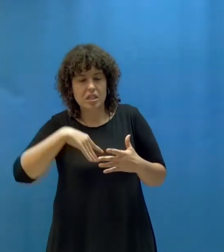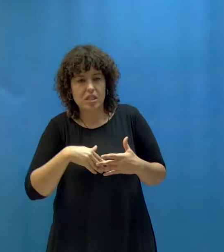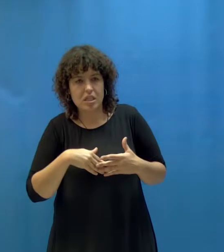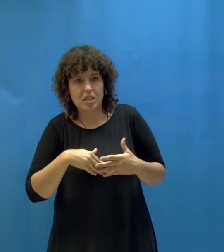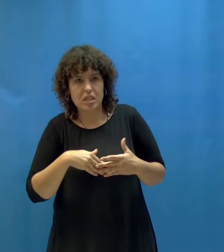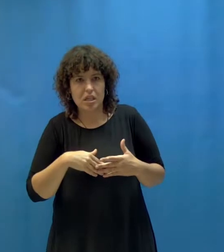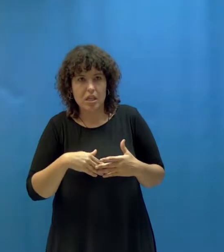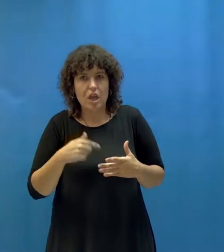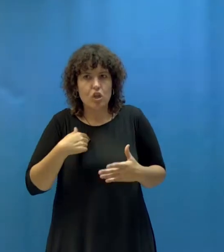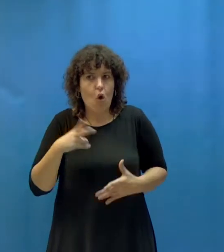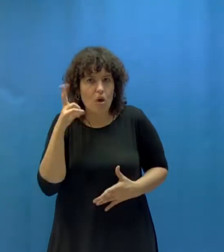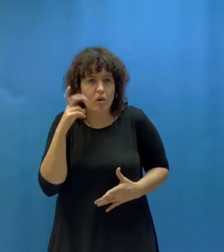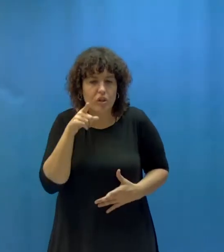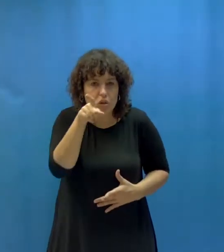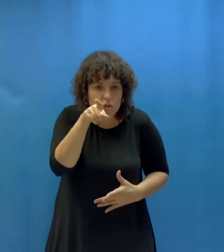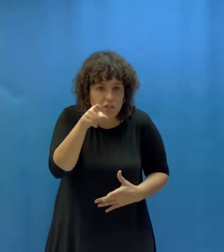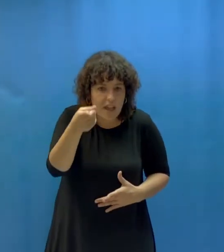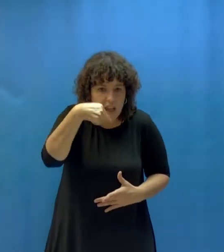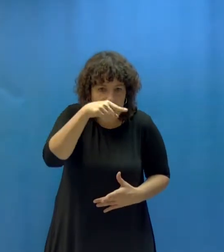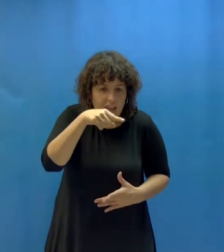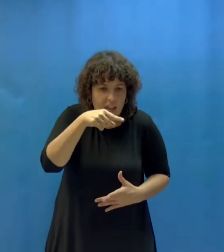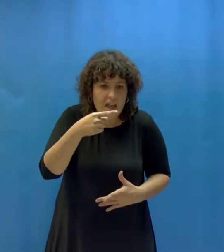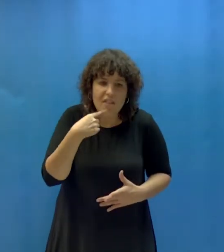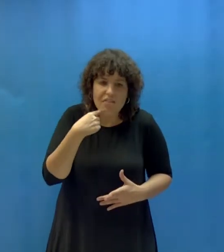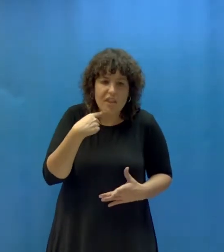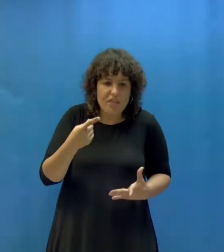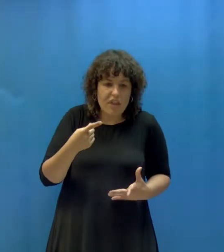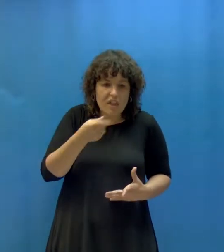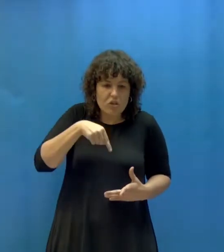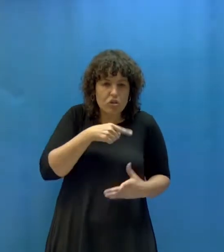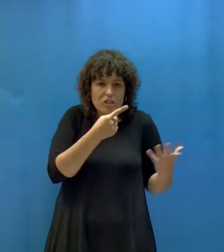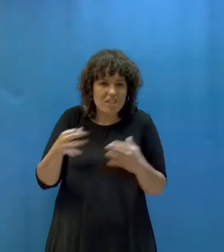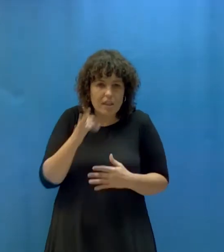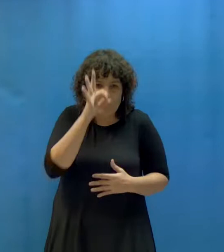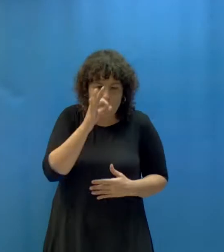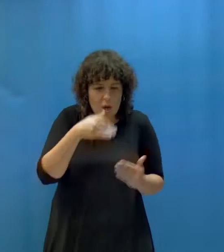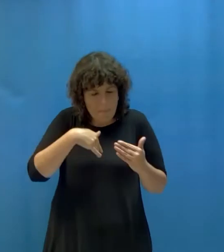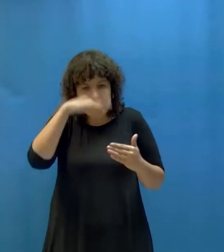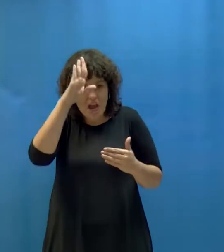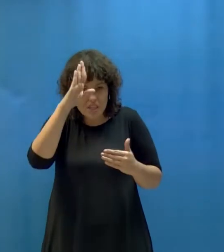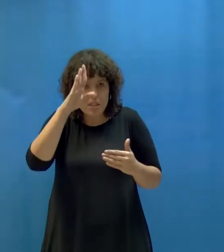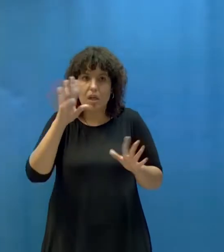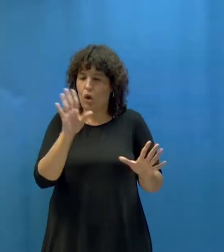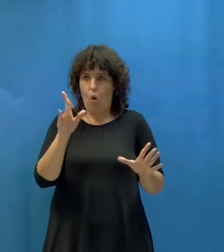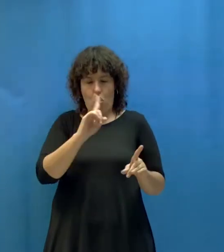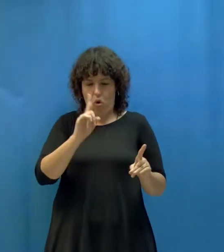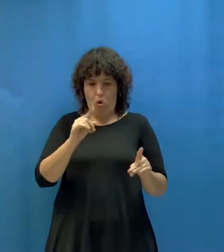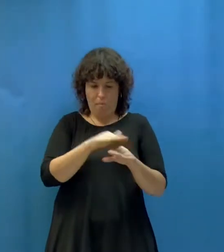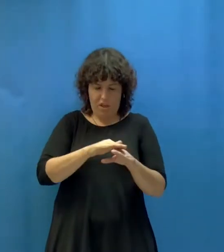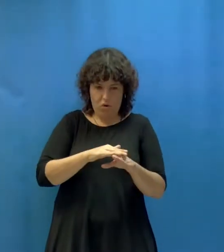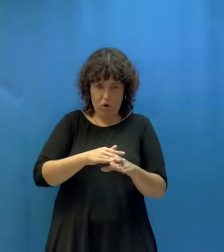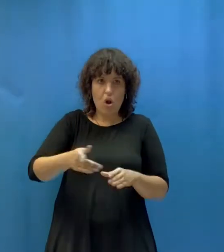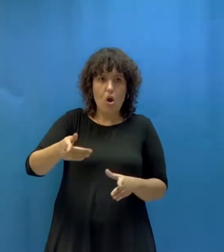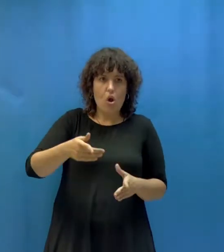Bueno, yo he oído que usted ha dicho que hemos hecho un incremento fiscal del 60%. No, pero es que esta idea, no, perdón, es que esta idea ustedes